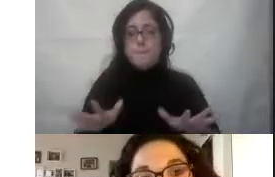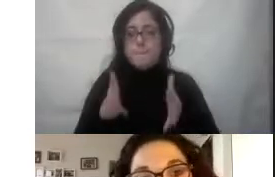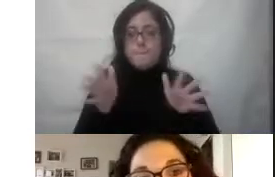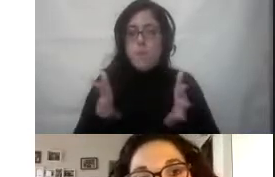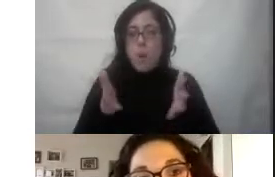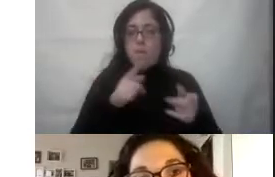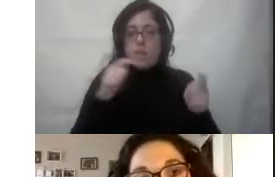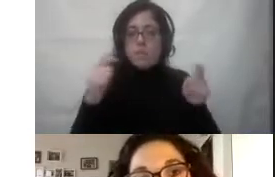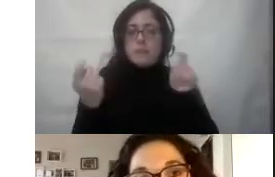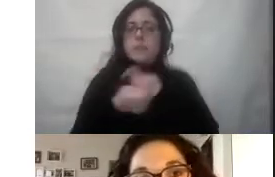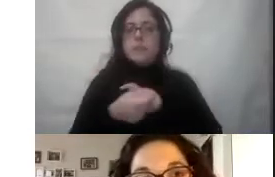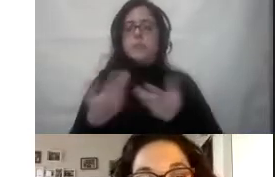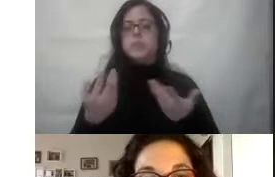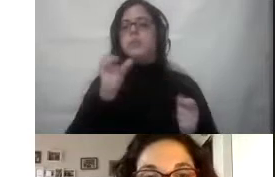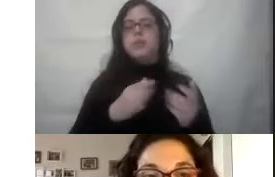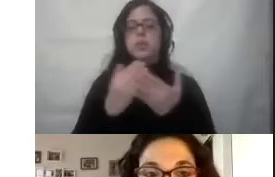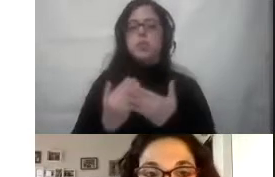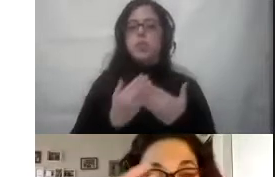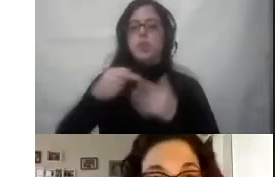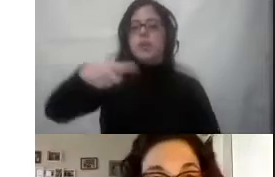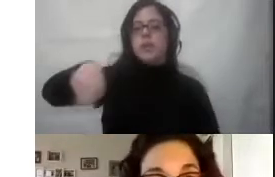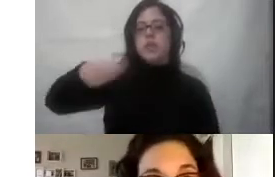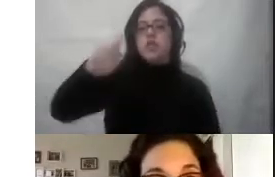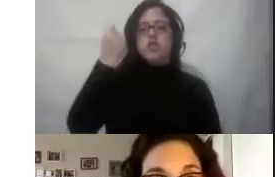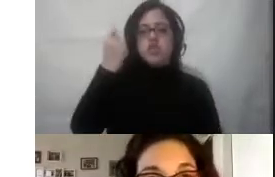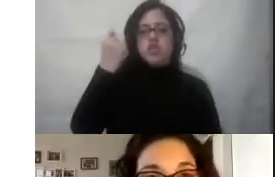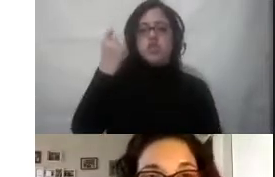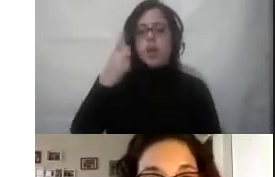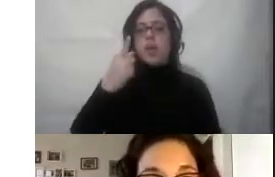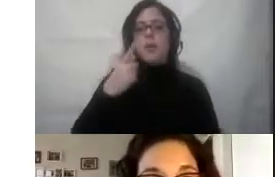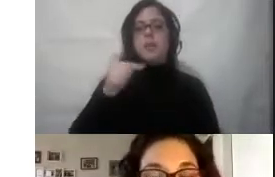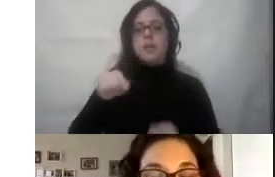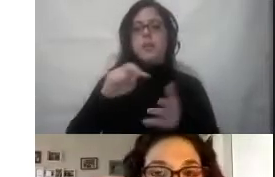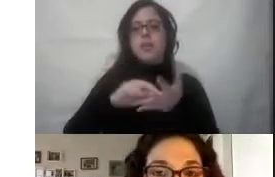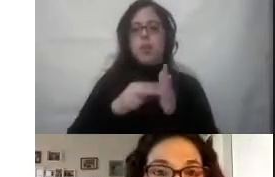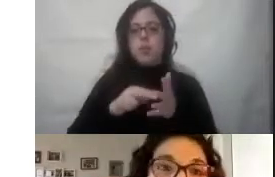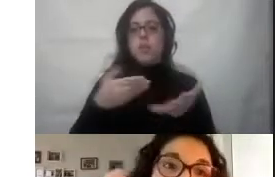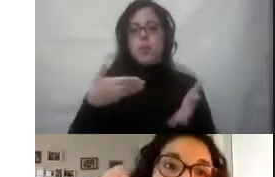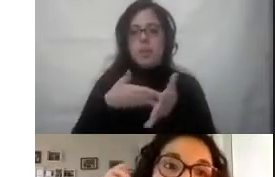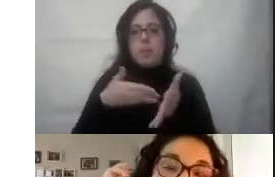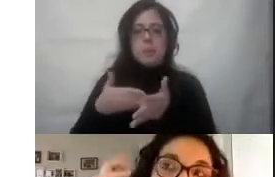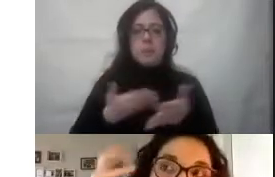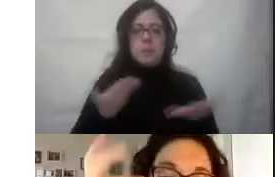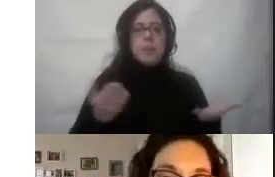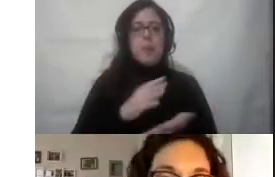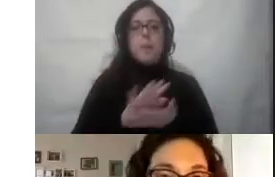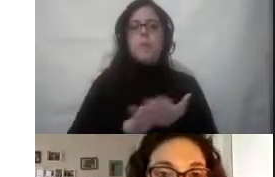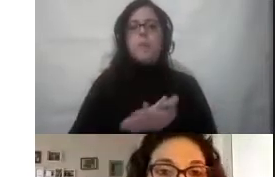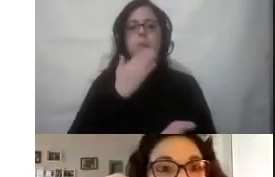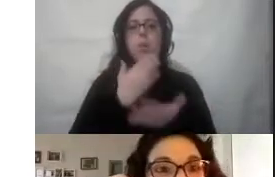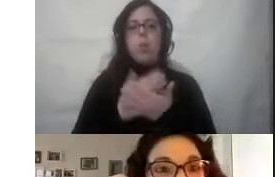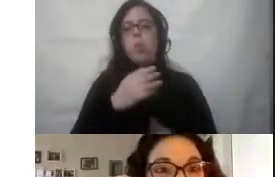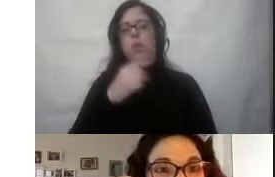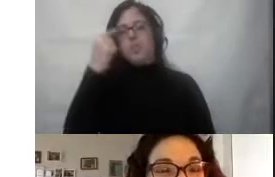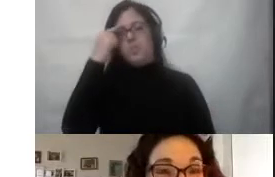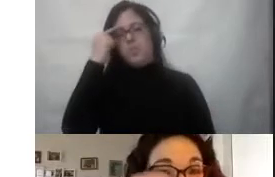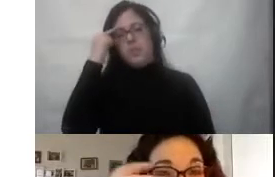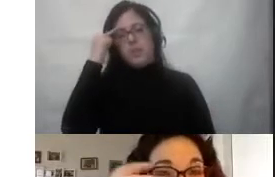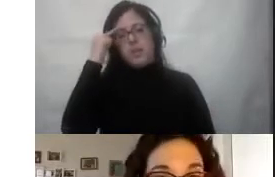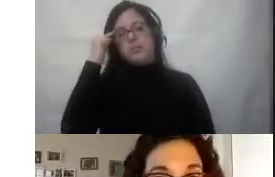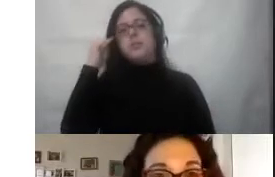es que los estudiantes sepan contextualizar estos problemas, es decir, cuando miran un fenómeno, sean capaces